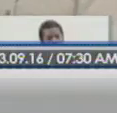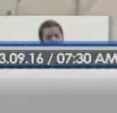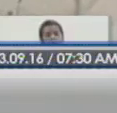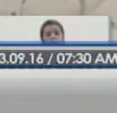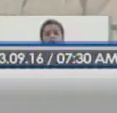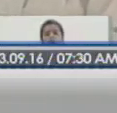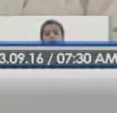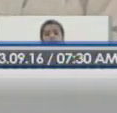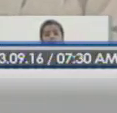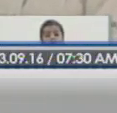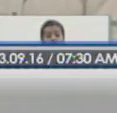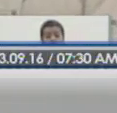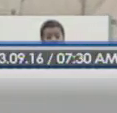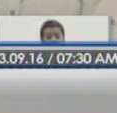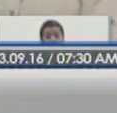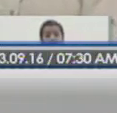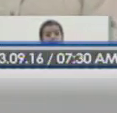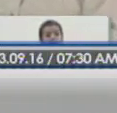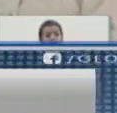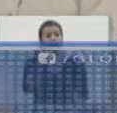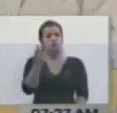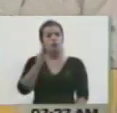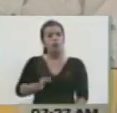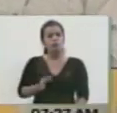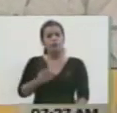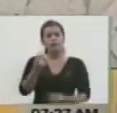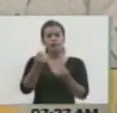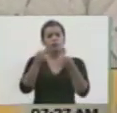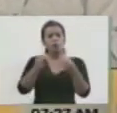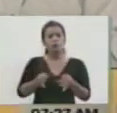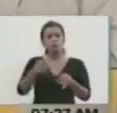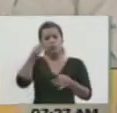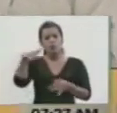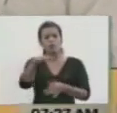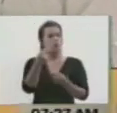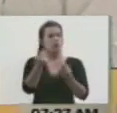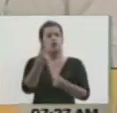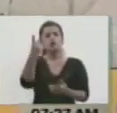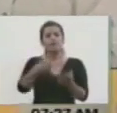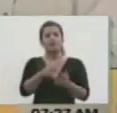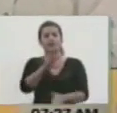productivo y resultó que el precio justo para nuestro pueblo de ese kit es de 2.500 bolívares. ¿Cómo es posible?